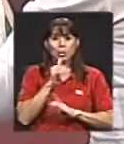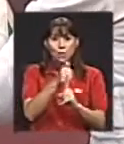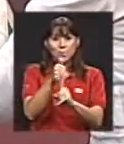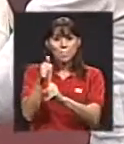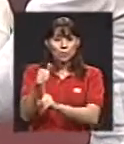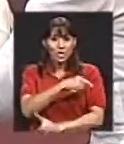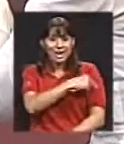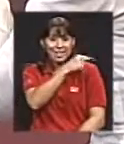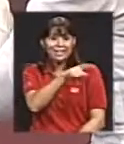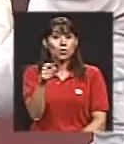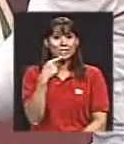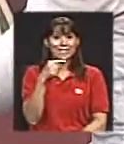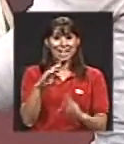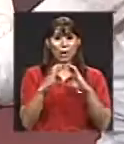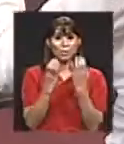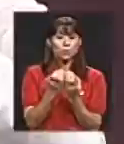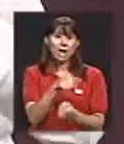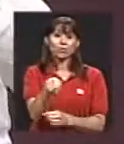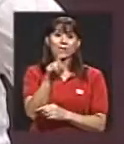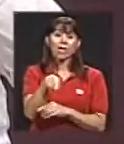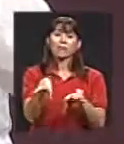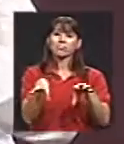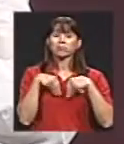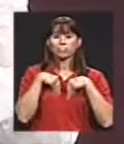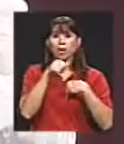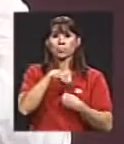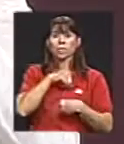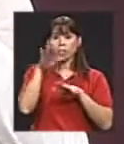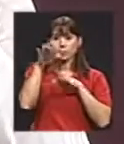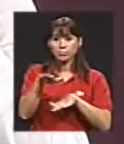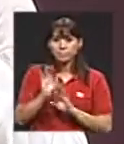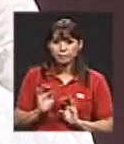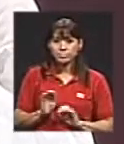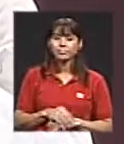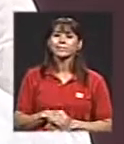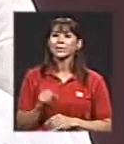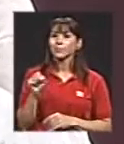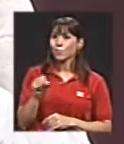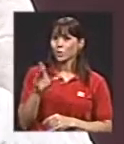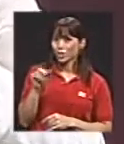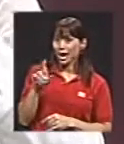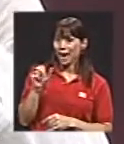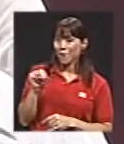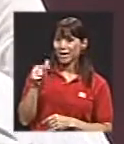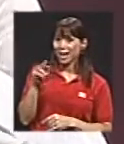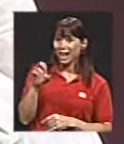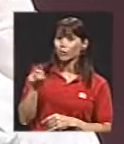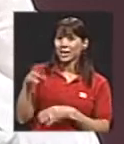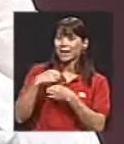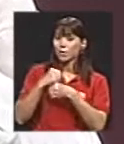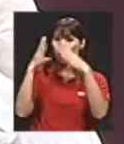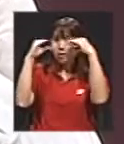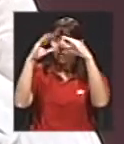que tenían que hacer lo que les decidió que les orden y si me dices el repaso carmen granados en elaborar un informe